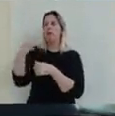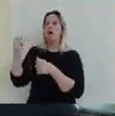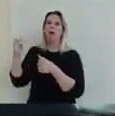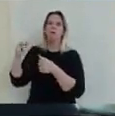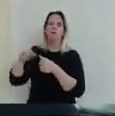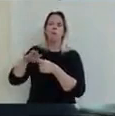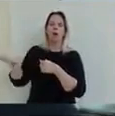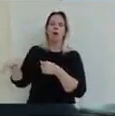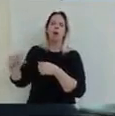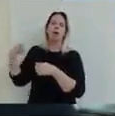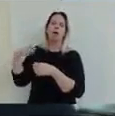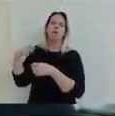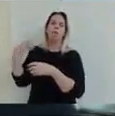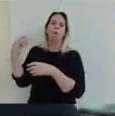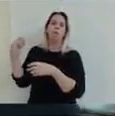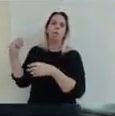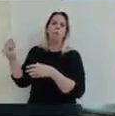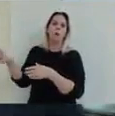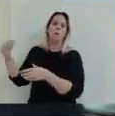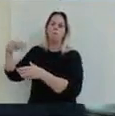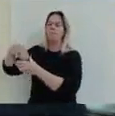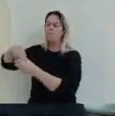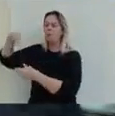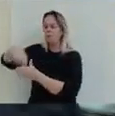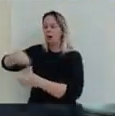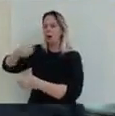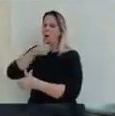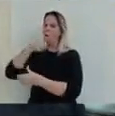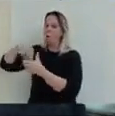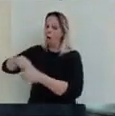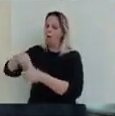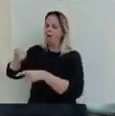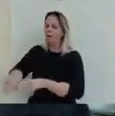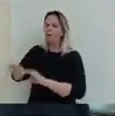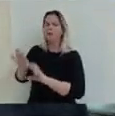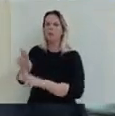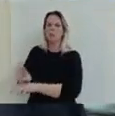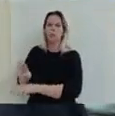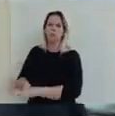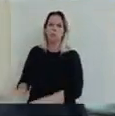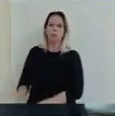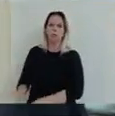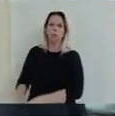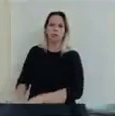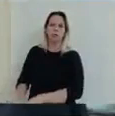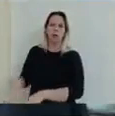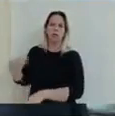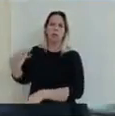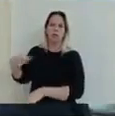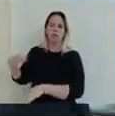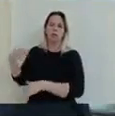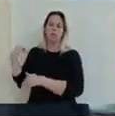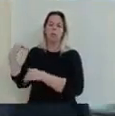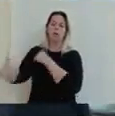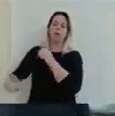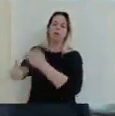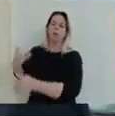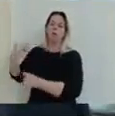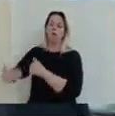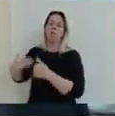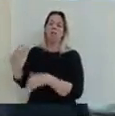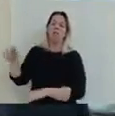tema importante a tratar de este consejo, de verdaderamente nosotros que somos